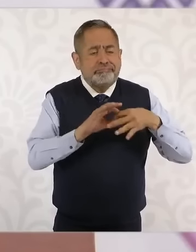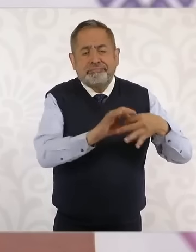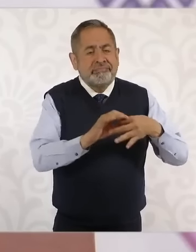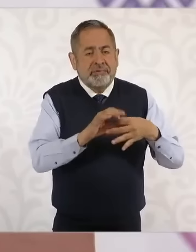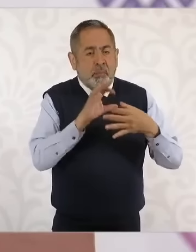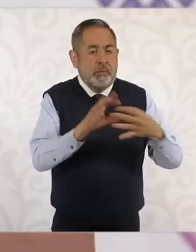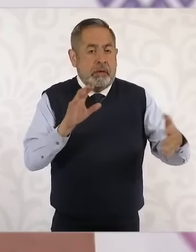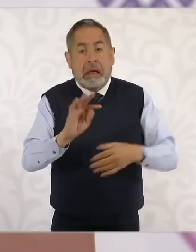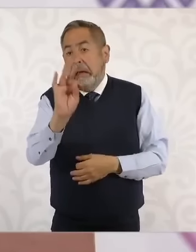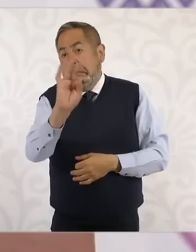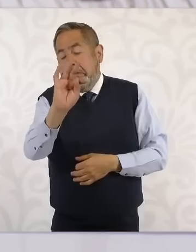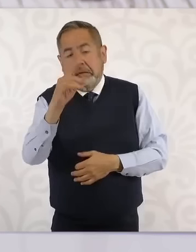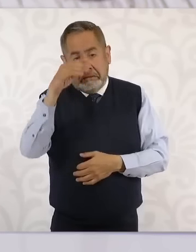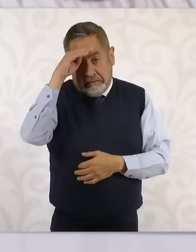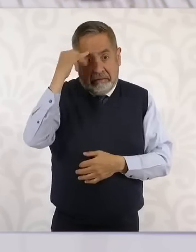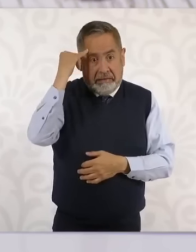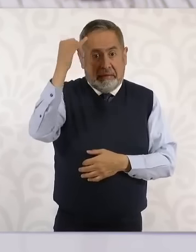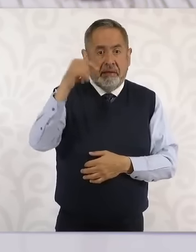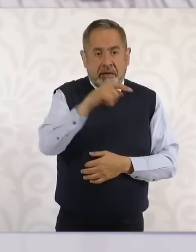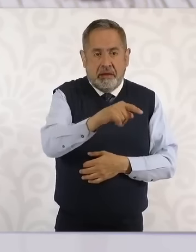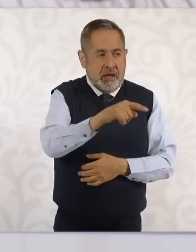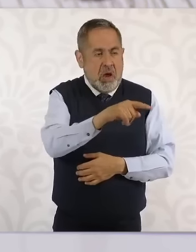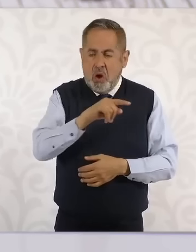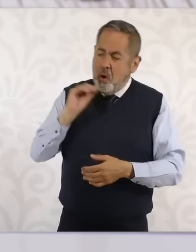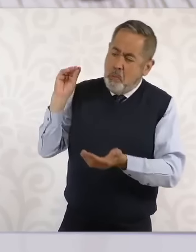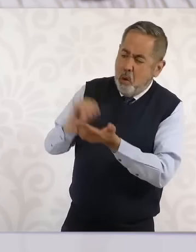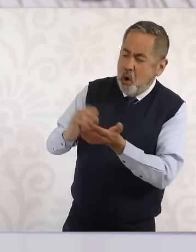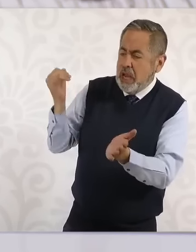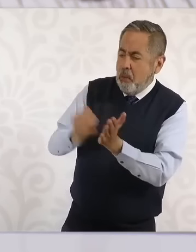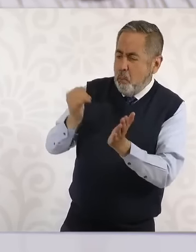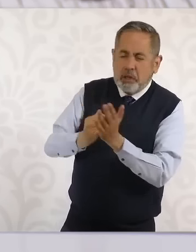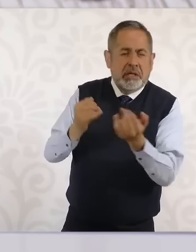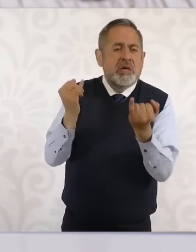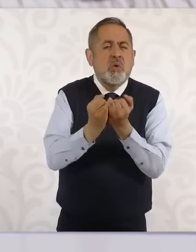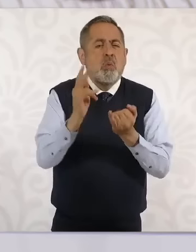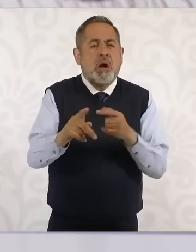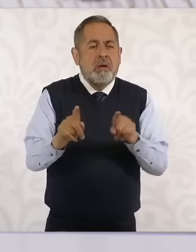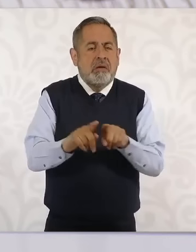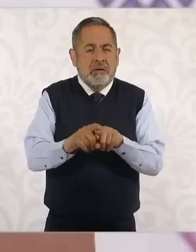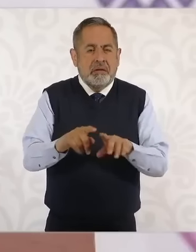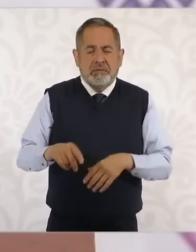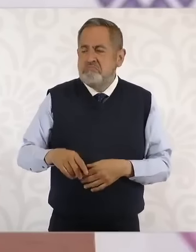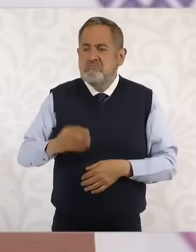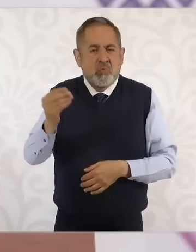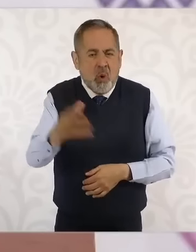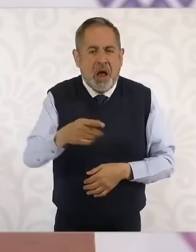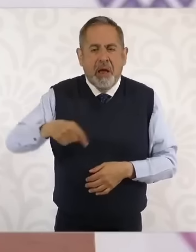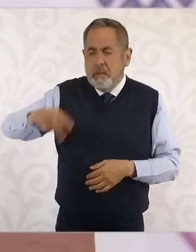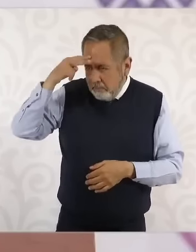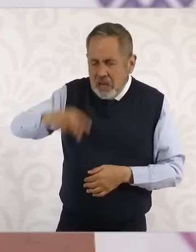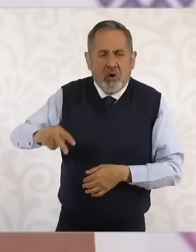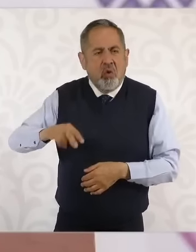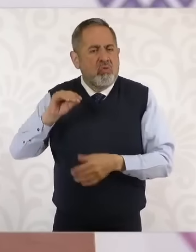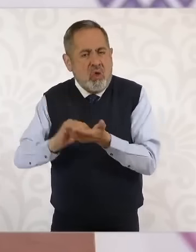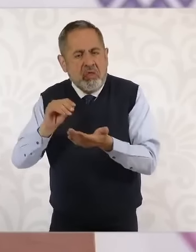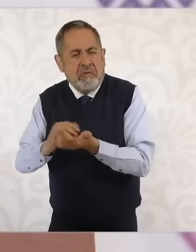la posibilidad de poner tarifas, etcétera, como ocurrió, de todas maneras el comercio se sigue dando.